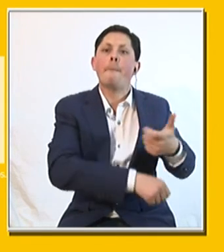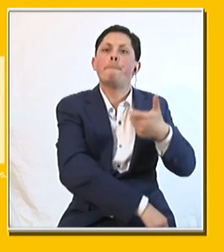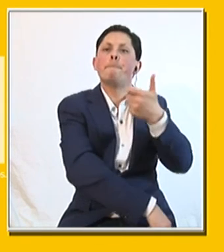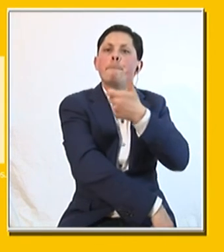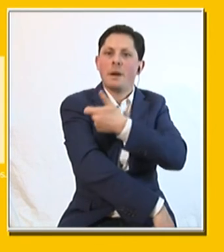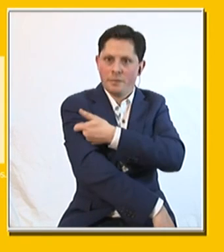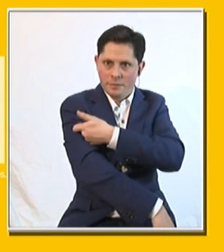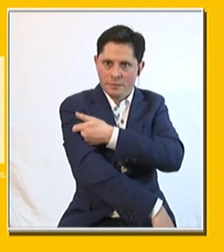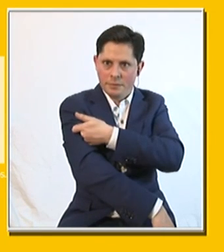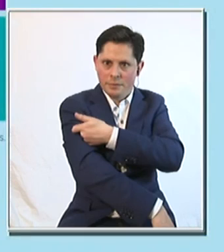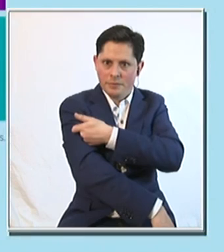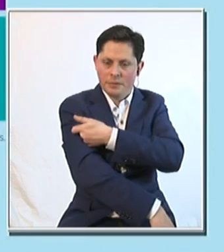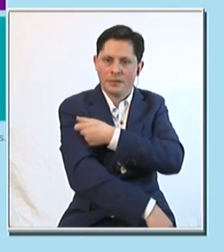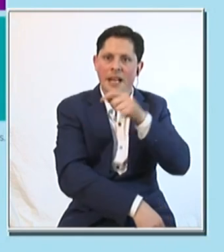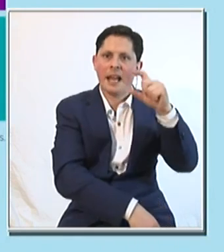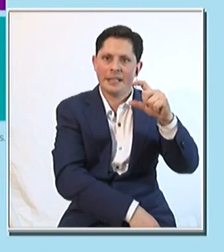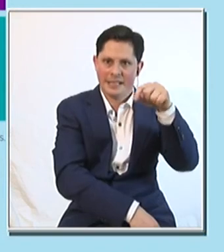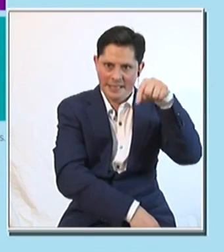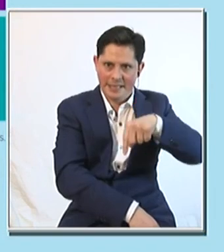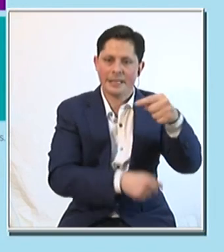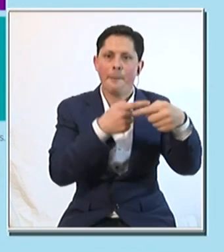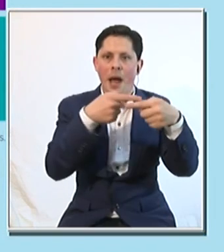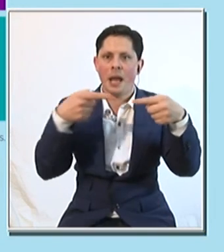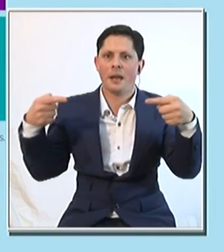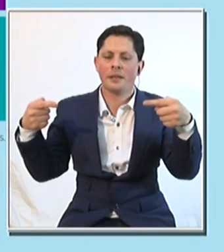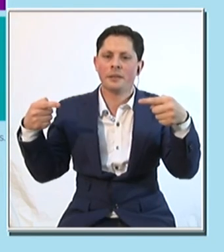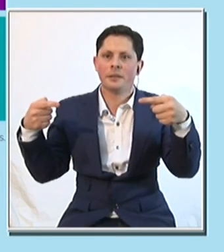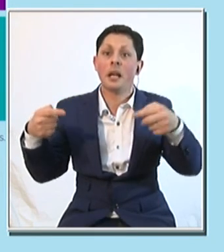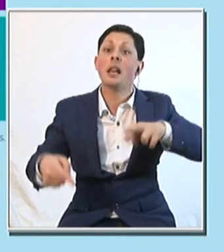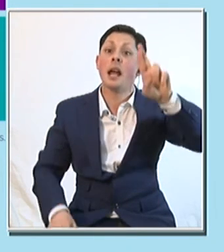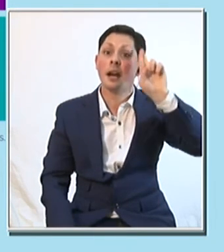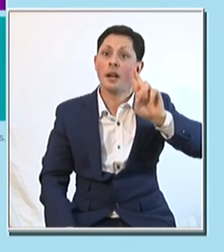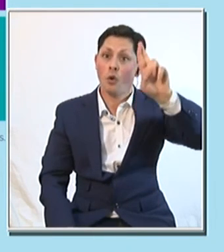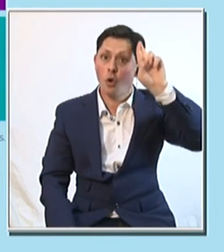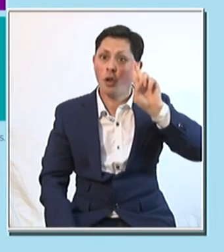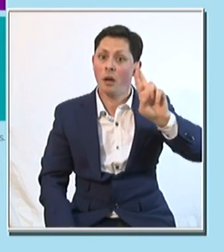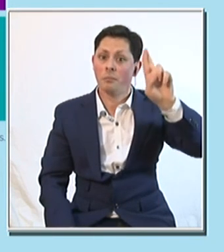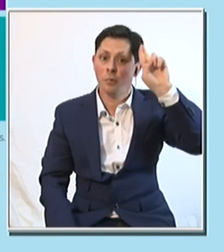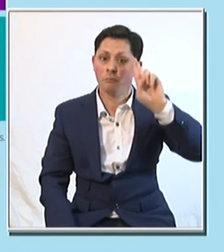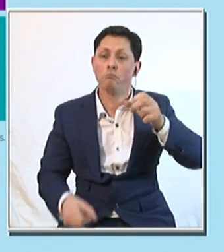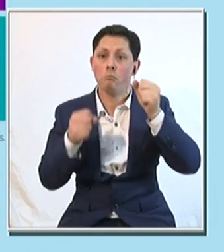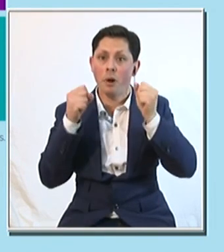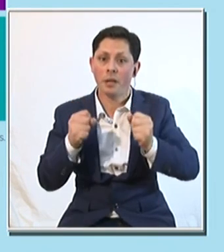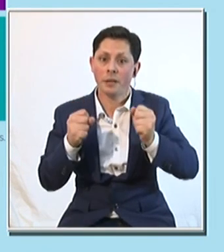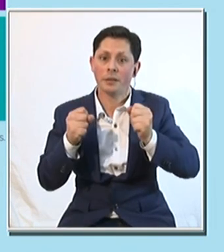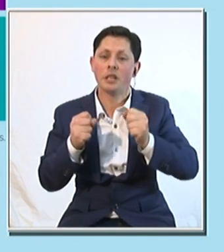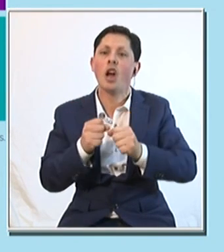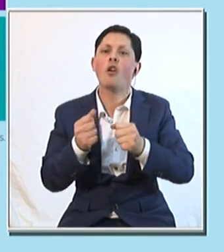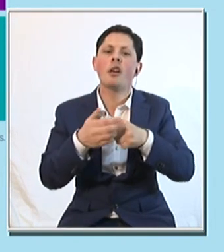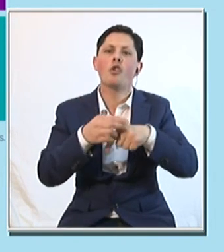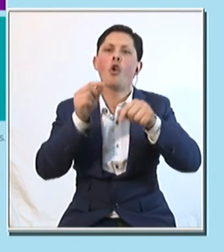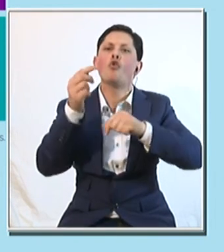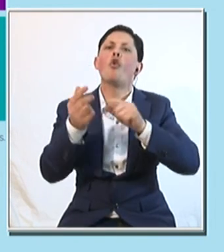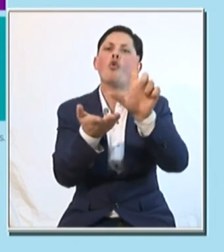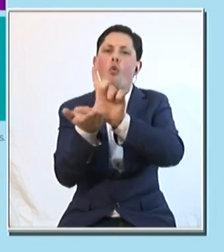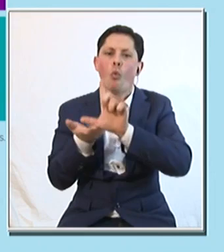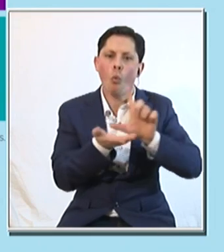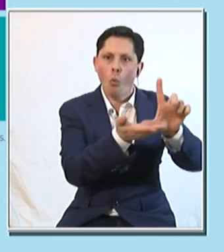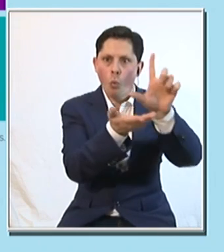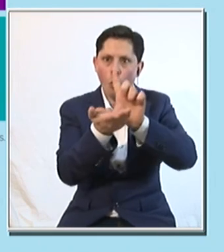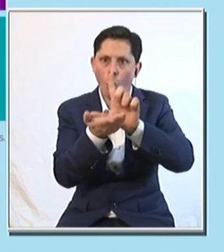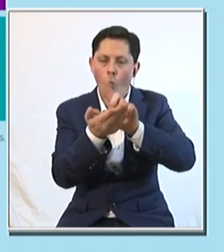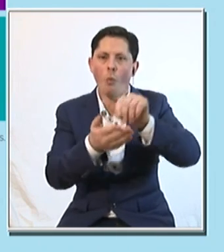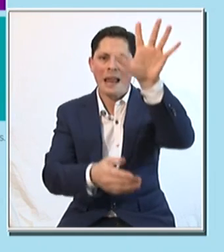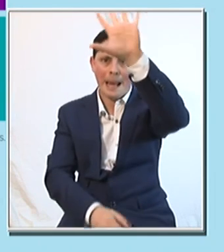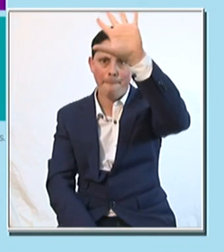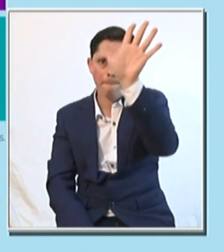vacuna de siguiente dosis esta semana. Les recordamos que pueden revisar los puntos de vacunación disponibles en el